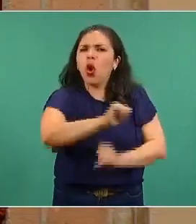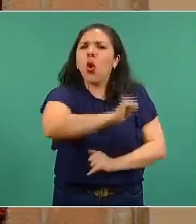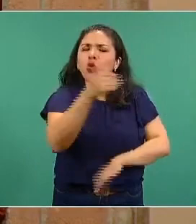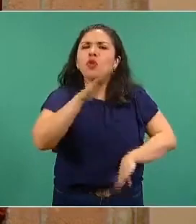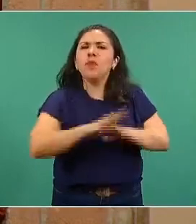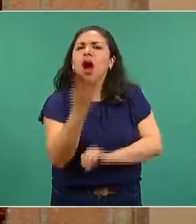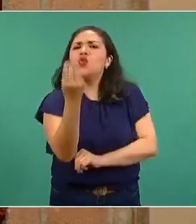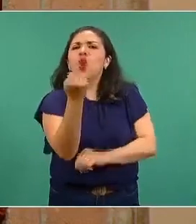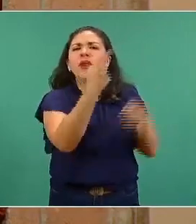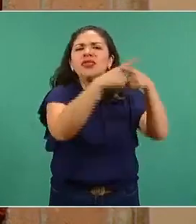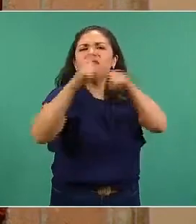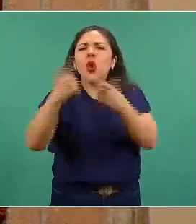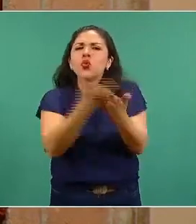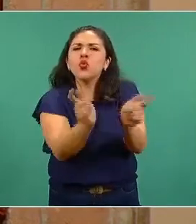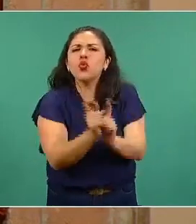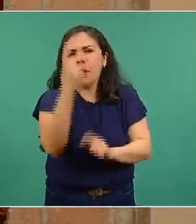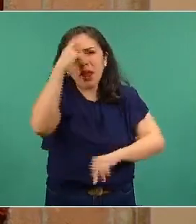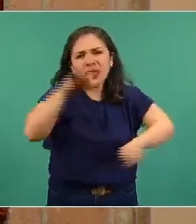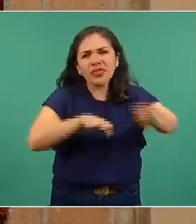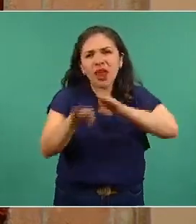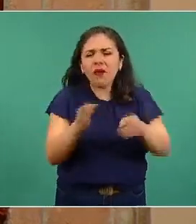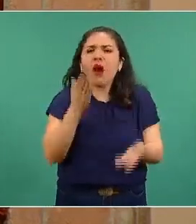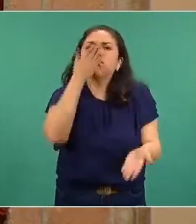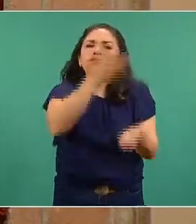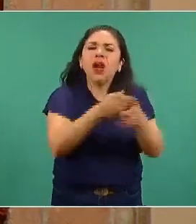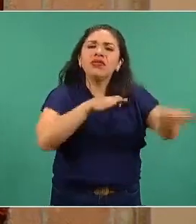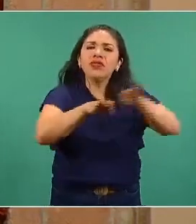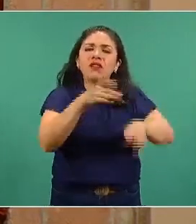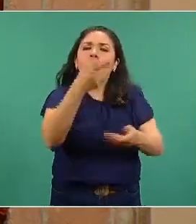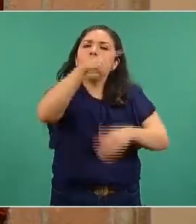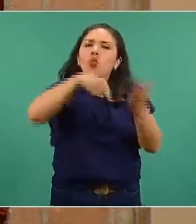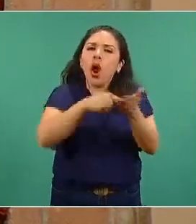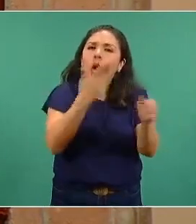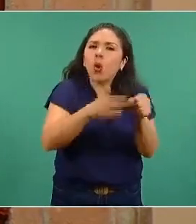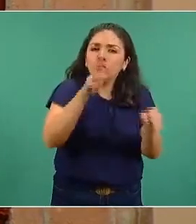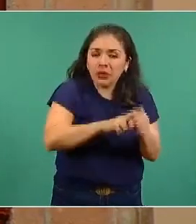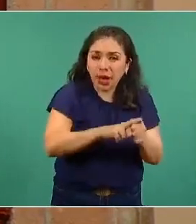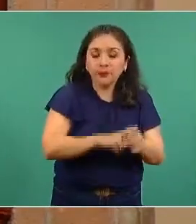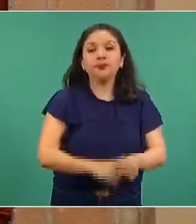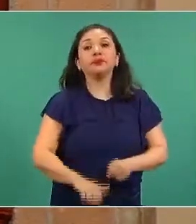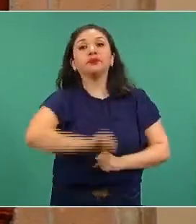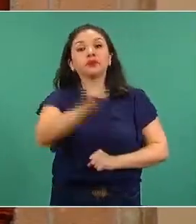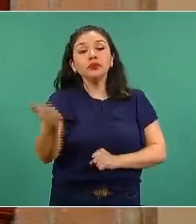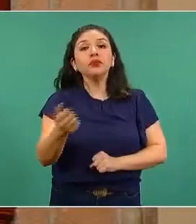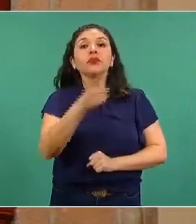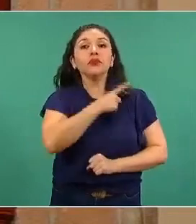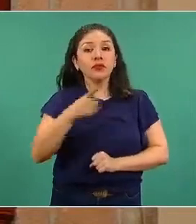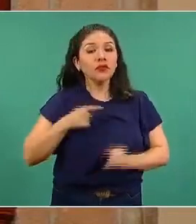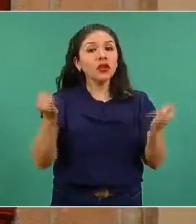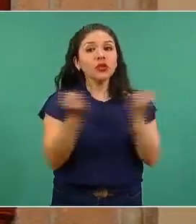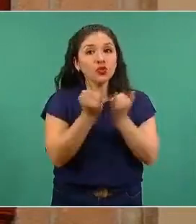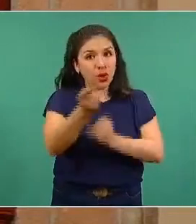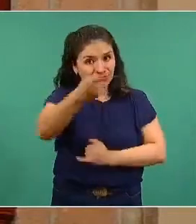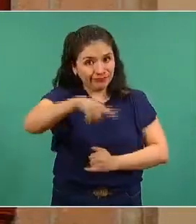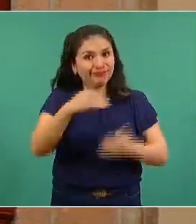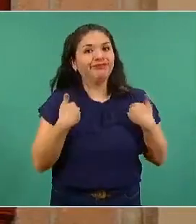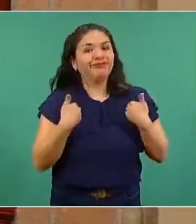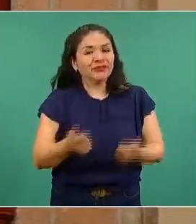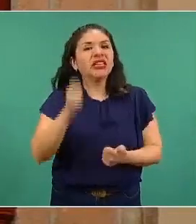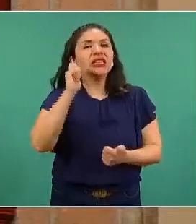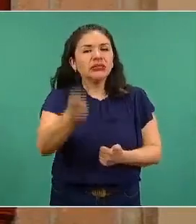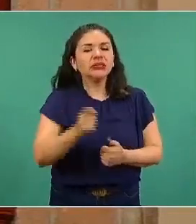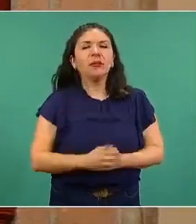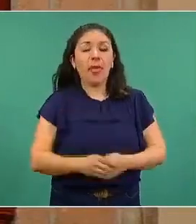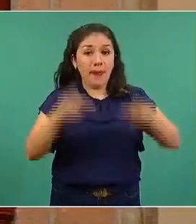9 categorías laborales que laboran en las unidades clínicas. También tenemos que tener presente